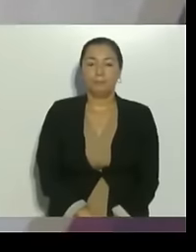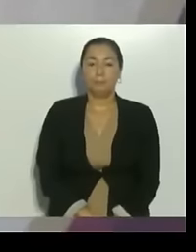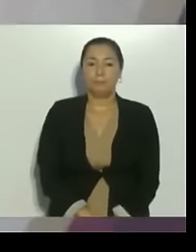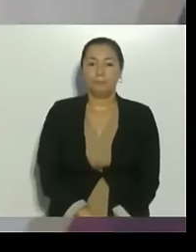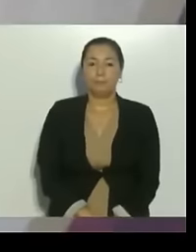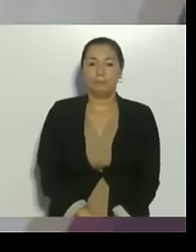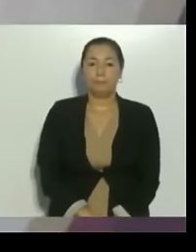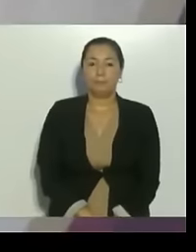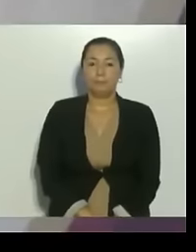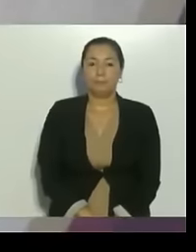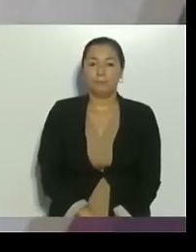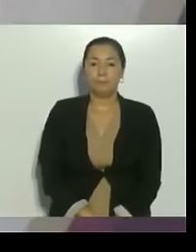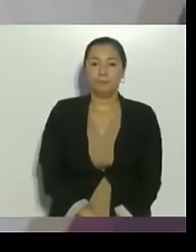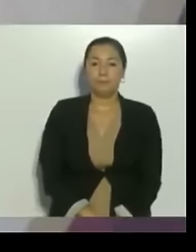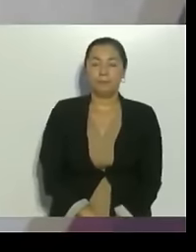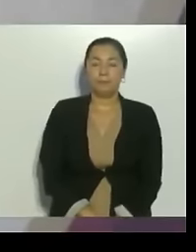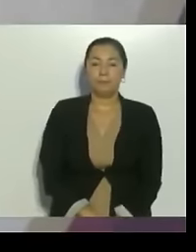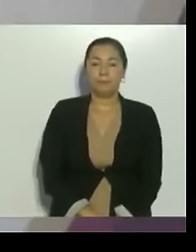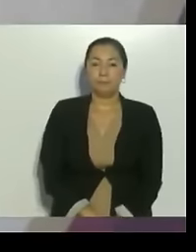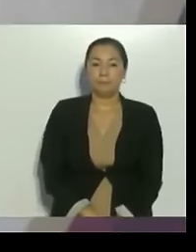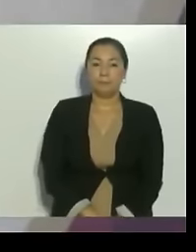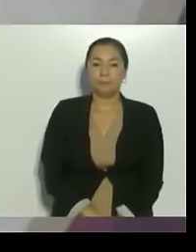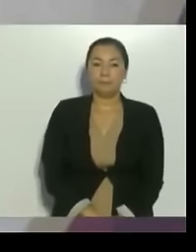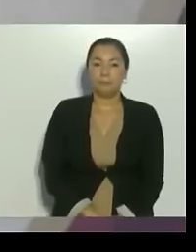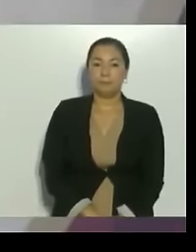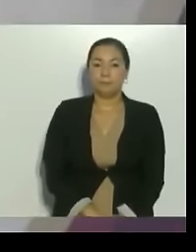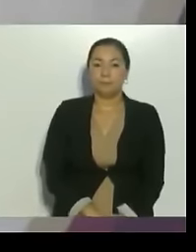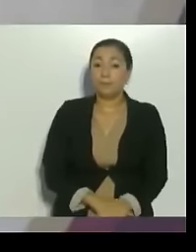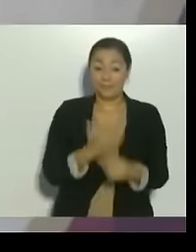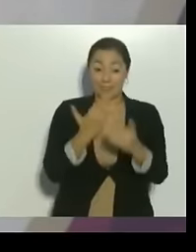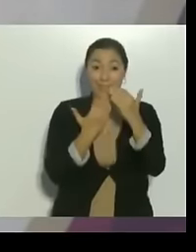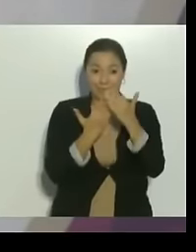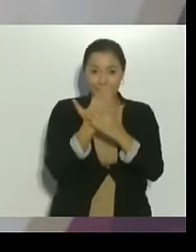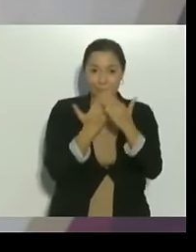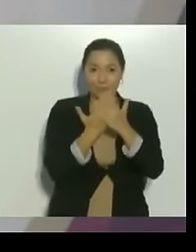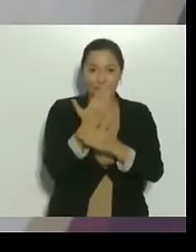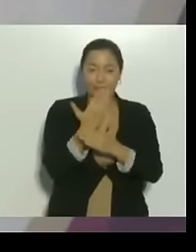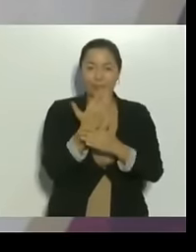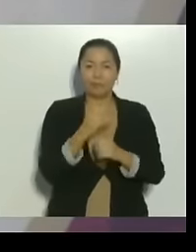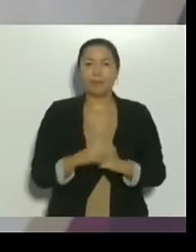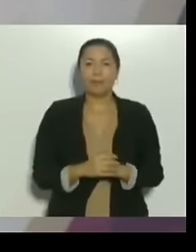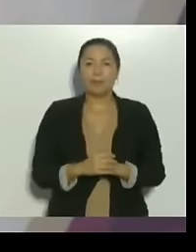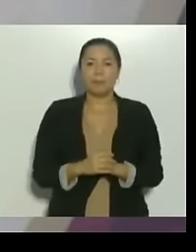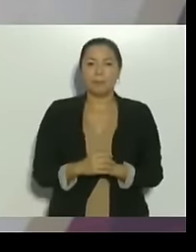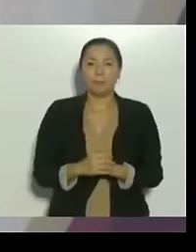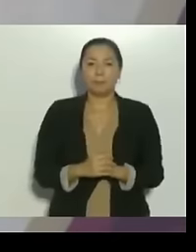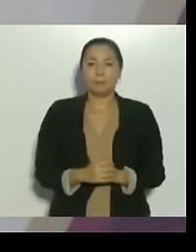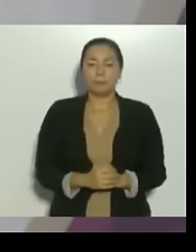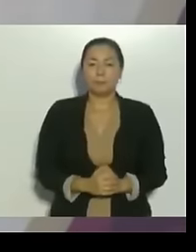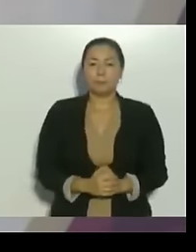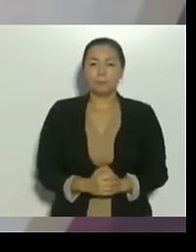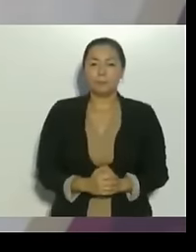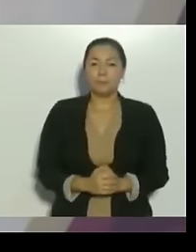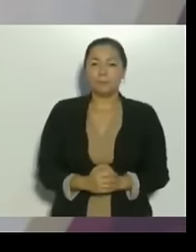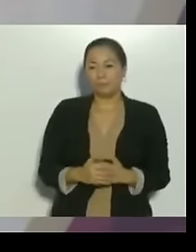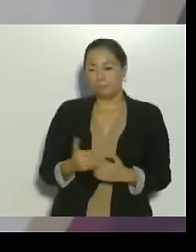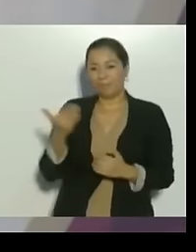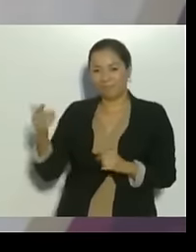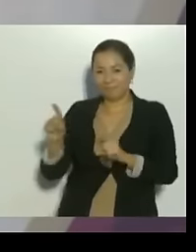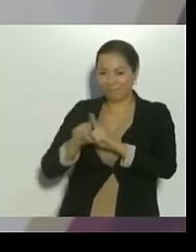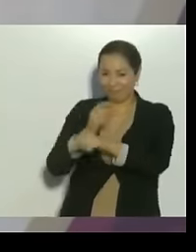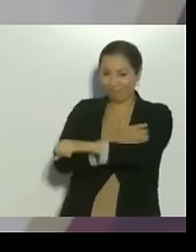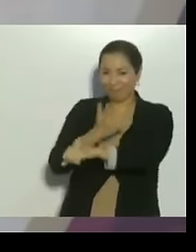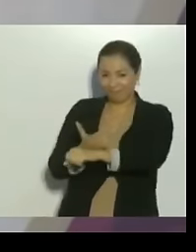nos regala en su libro Hermosísimo recomiendo a todos cons síganlo dice de La redención porque esto tiene que